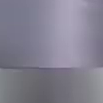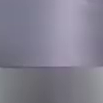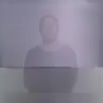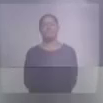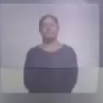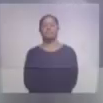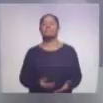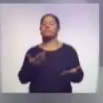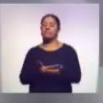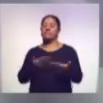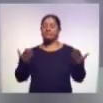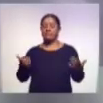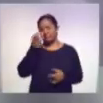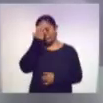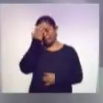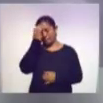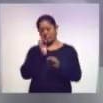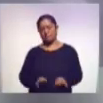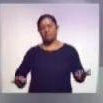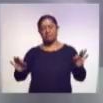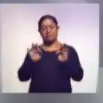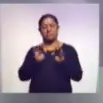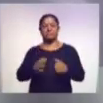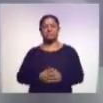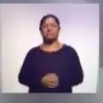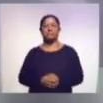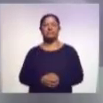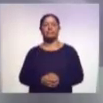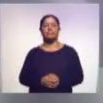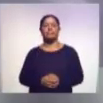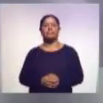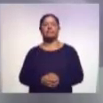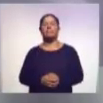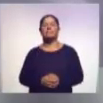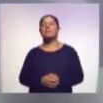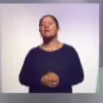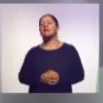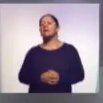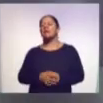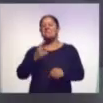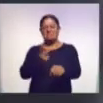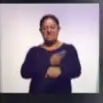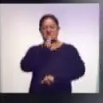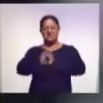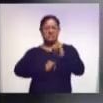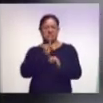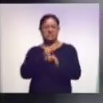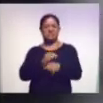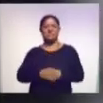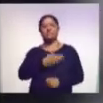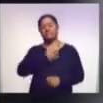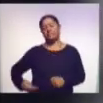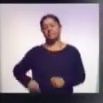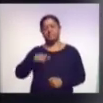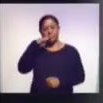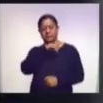Y ahora vamos a conocer lo más importante de lo ocurrido a nivel internacional. El presidente de